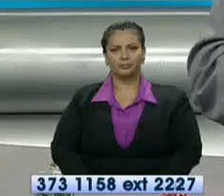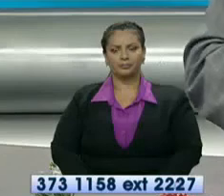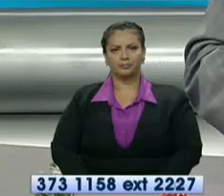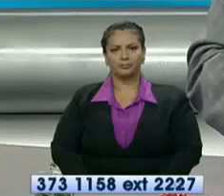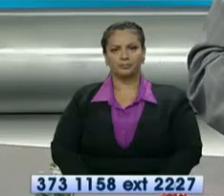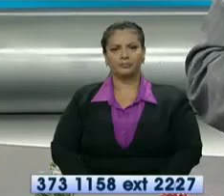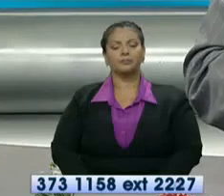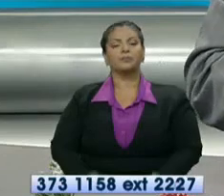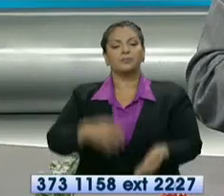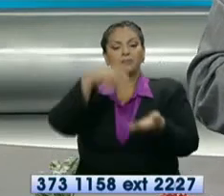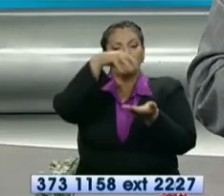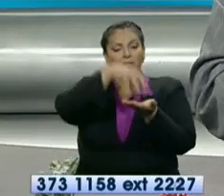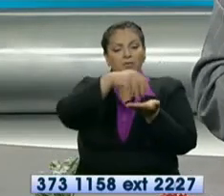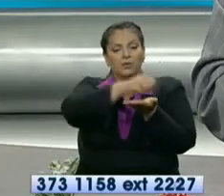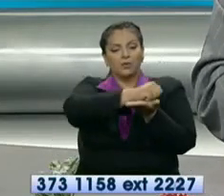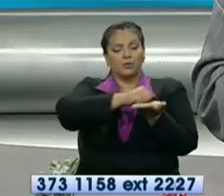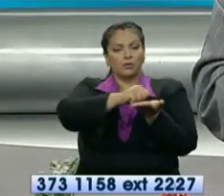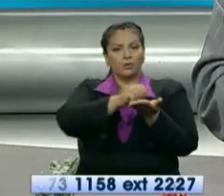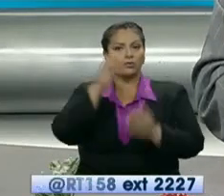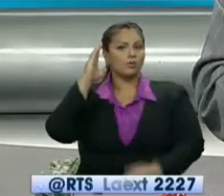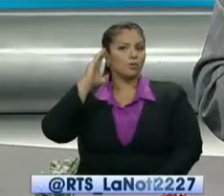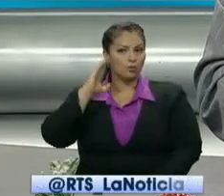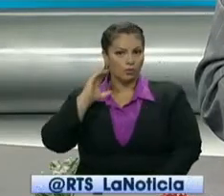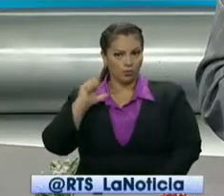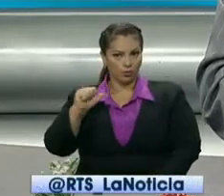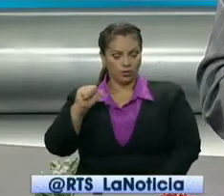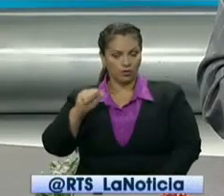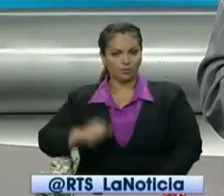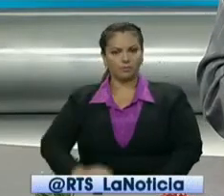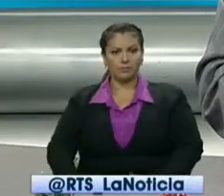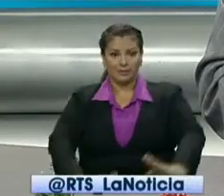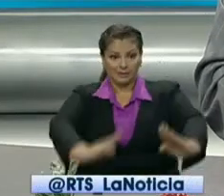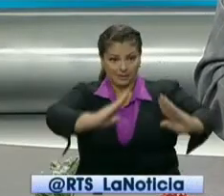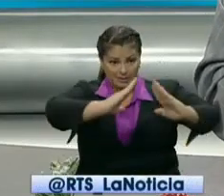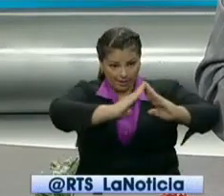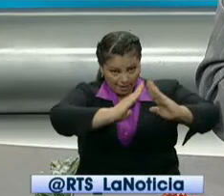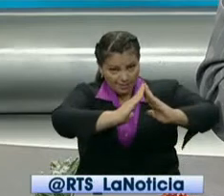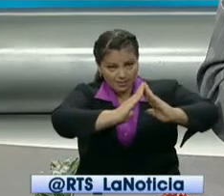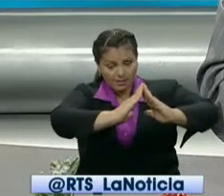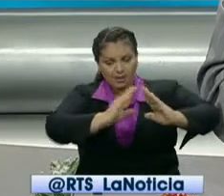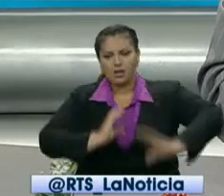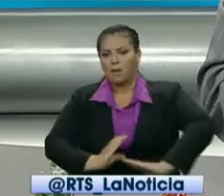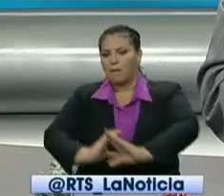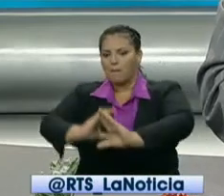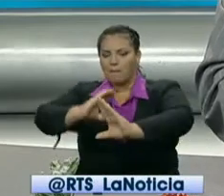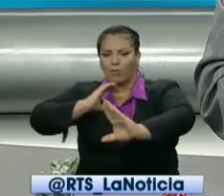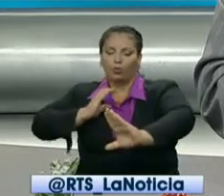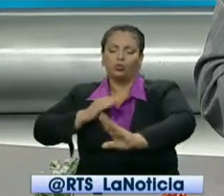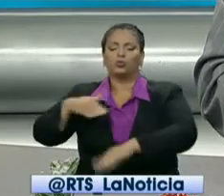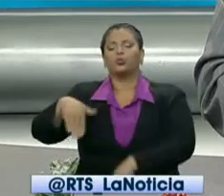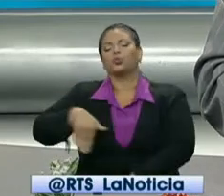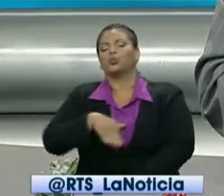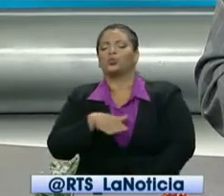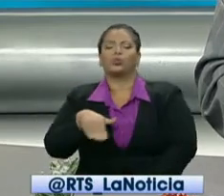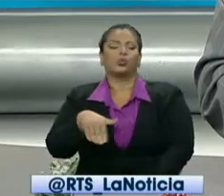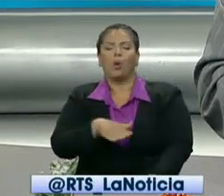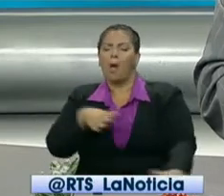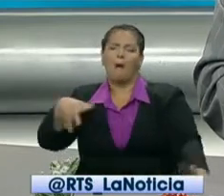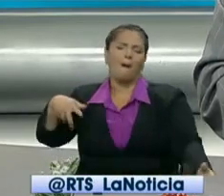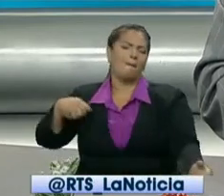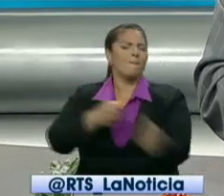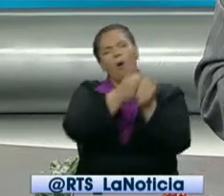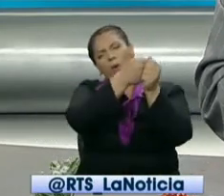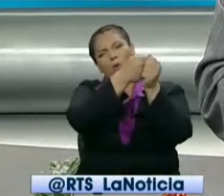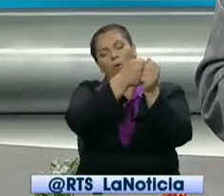Mientras tanto, en Cuenca, provincia de Azuay, 10 personas quedaron heridas tras el choque de un bus que los